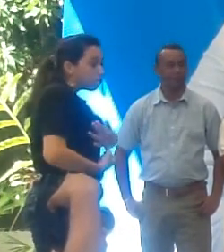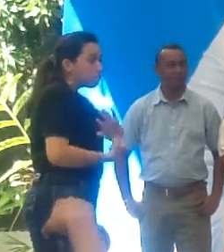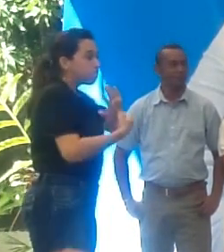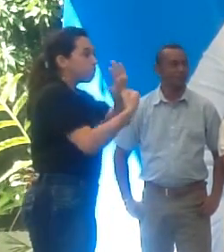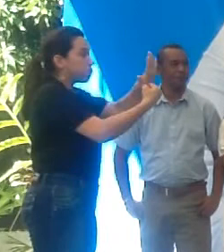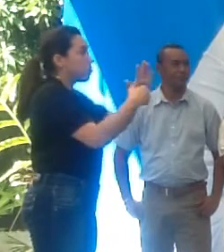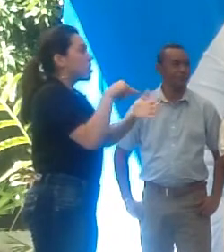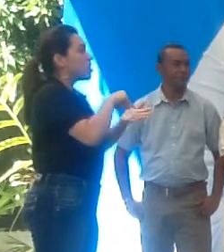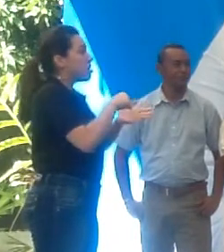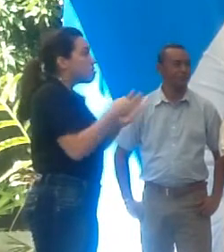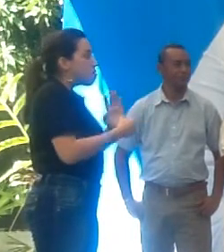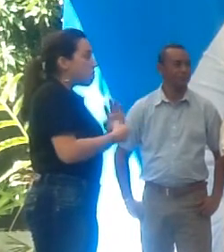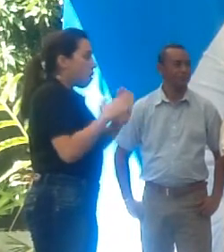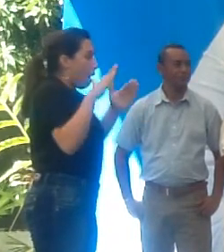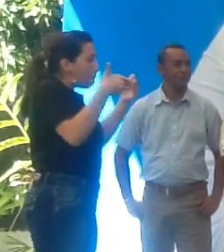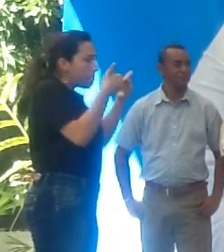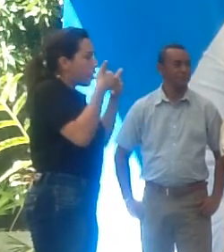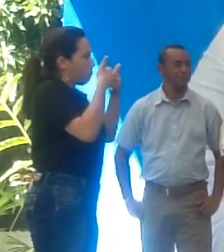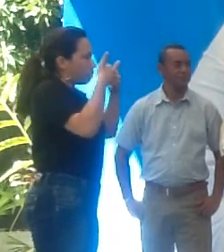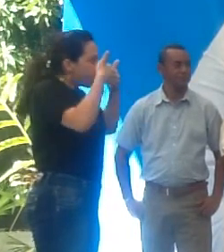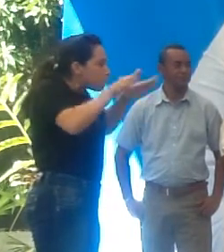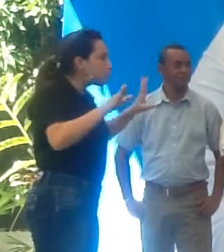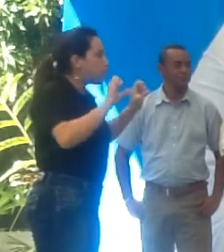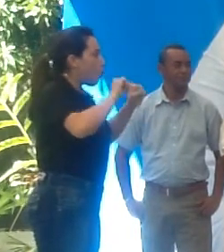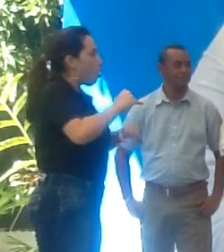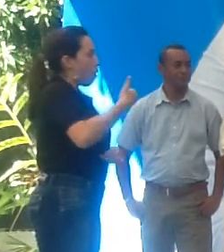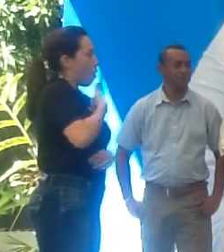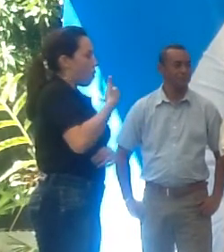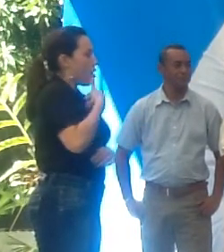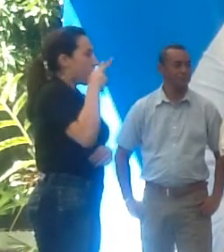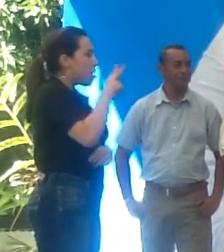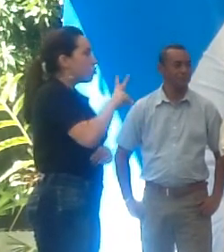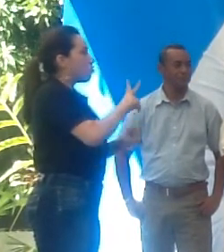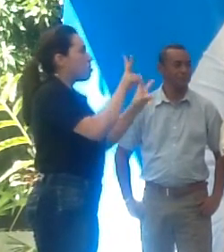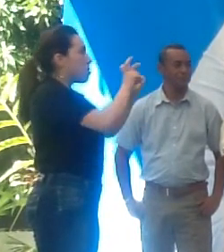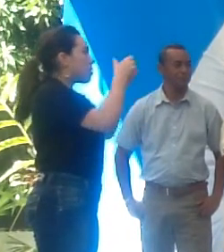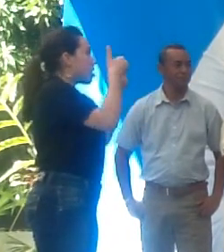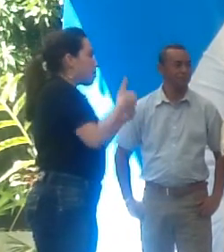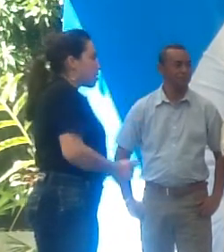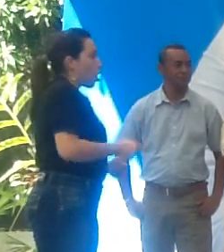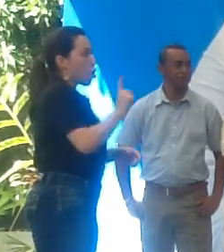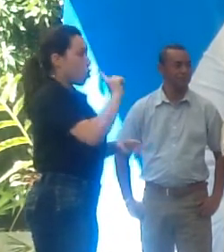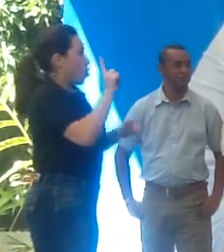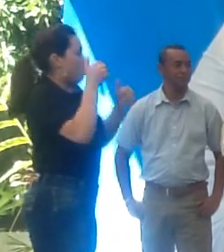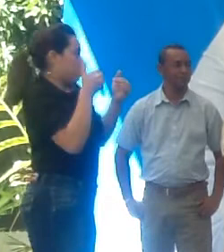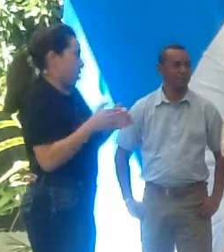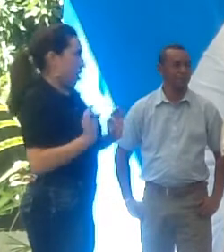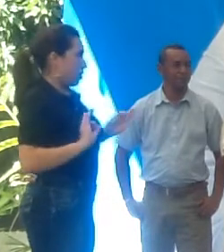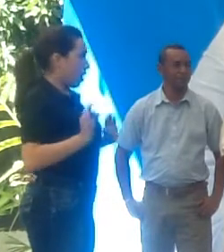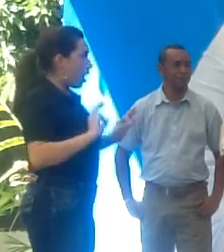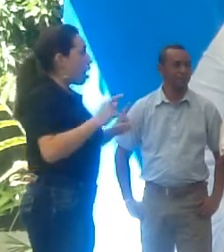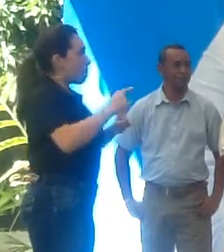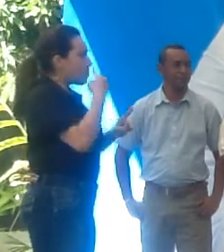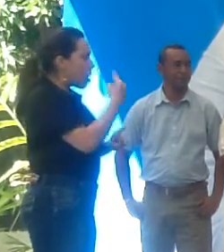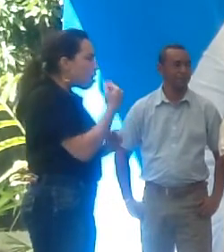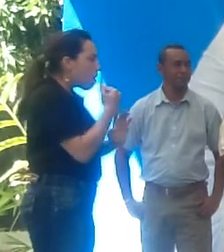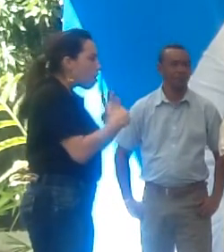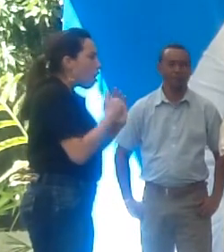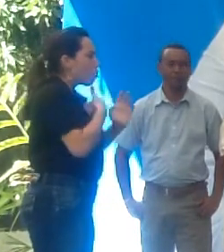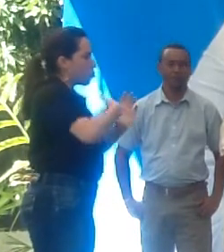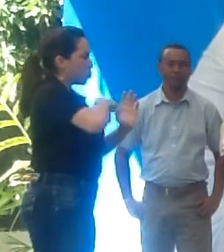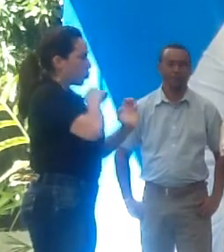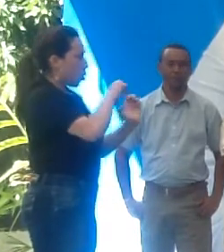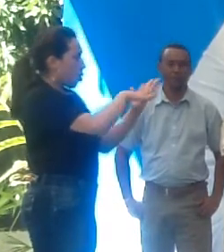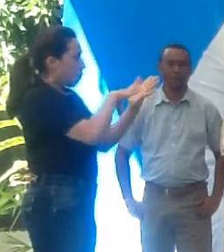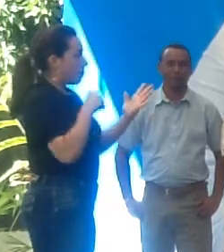de superación para los jóvenes discapacitados y no. Y al final es un mensaje de